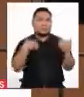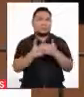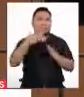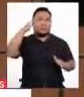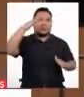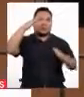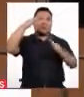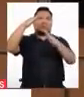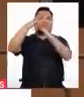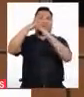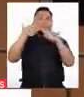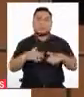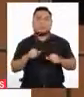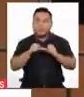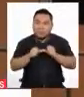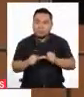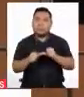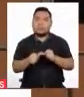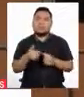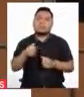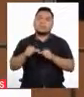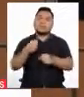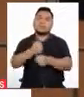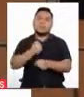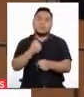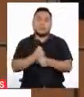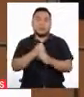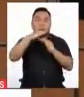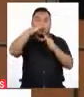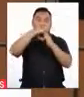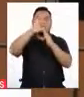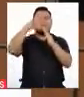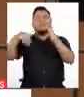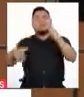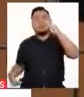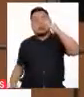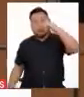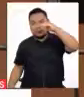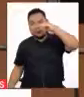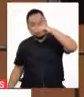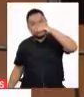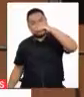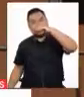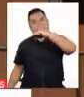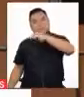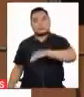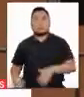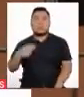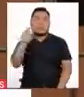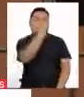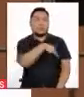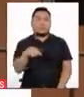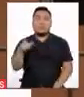comenzar un largo proceso de disminución de los contagios, de los hospitalizados,